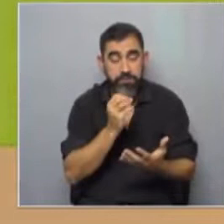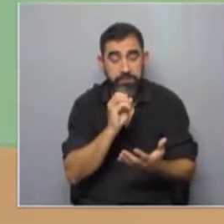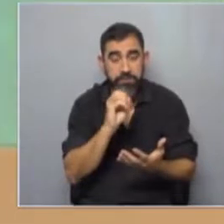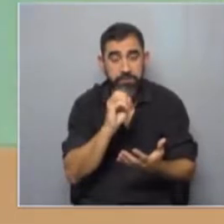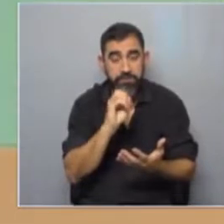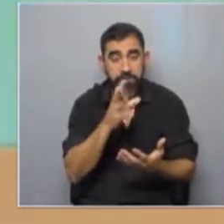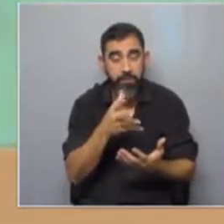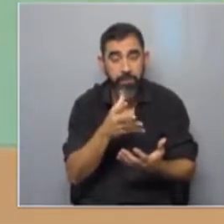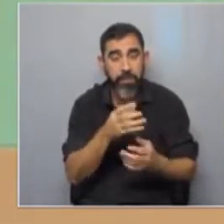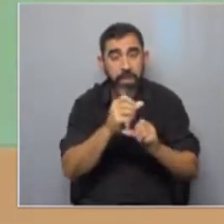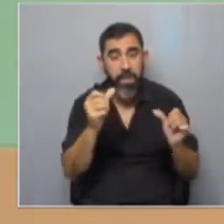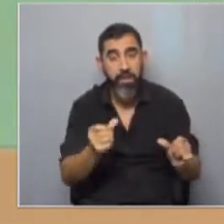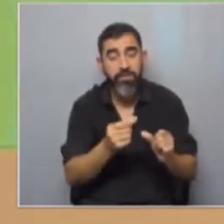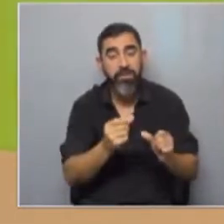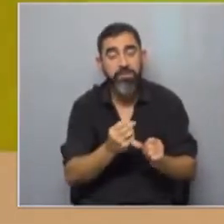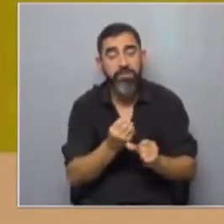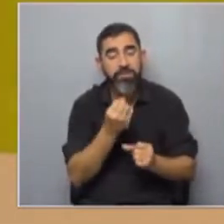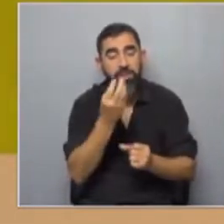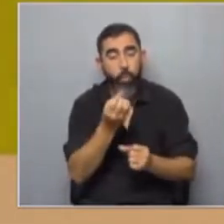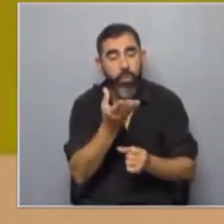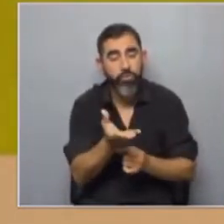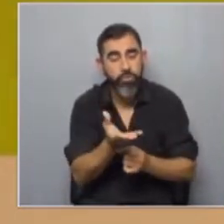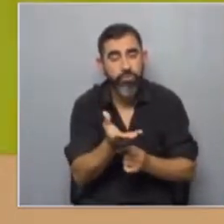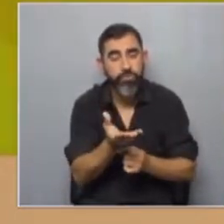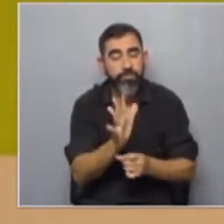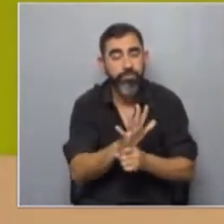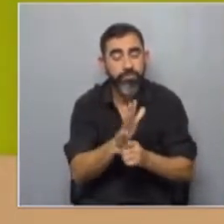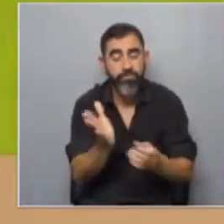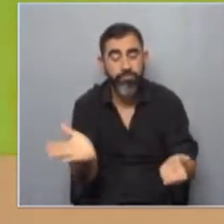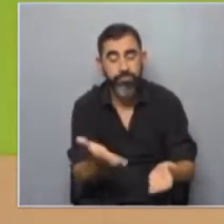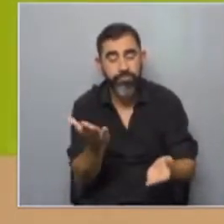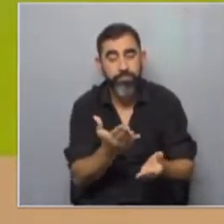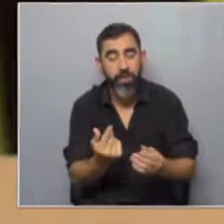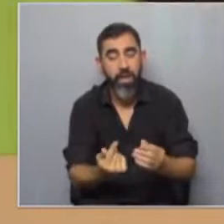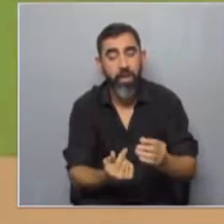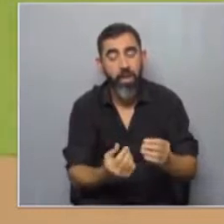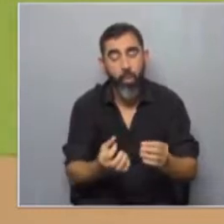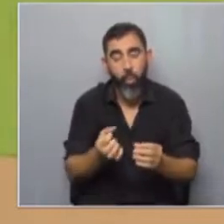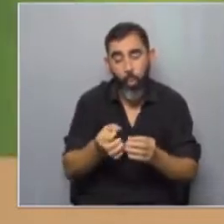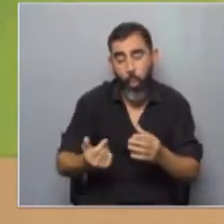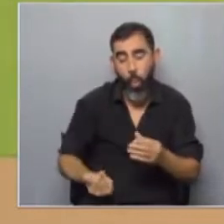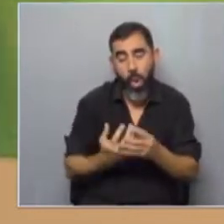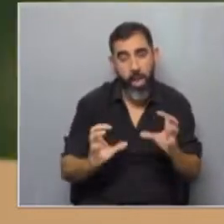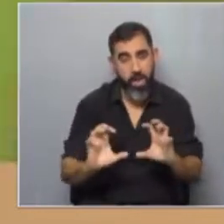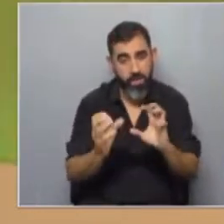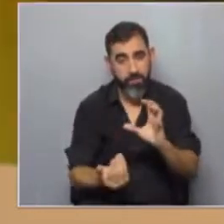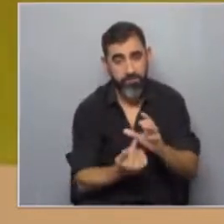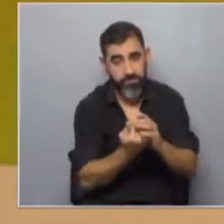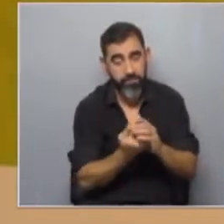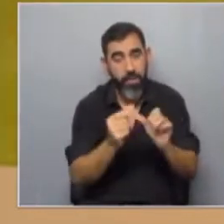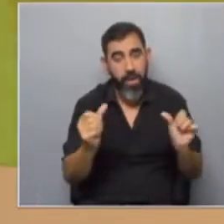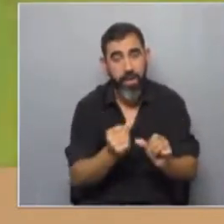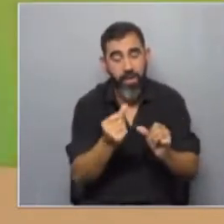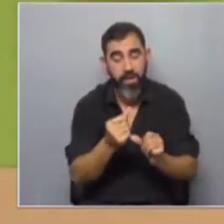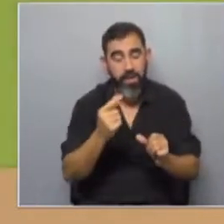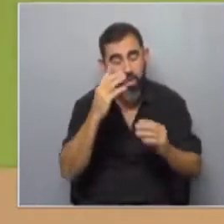porque requiere después la inseminación. Y ahí sí podemos decir que vimos muchos y los vimos muy de cerquita. Sí, sí, sí. Los escuchamos. Y los escuchamos,